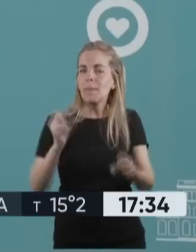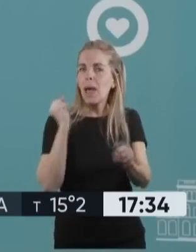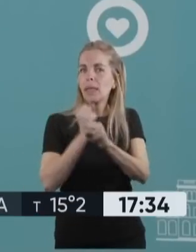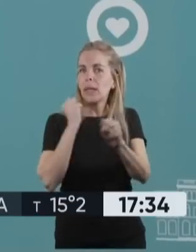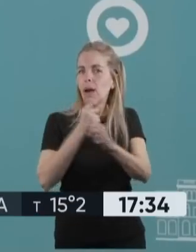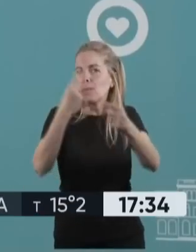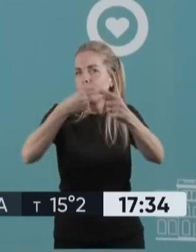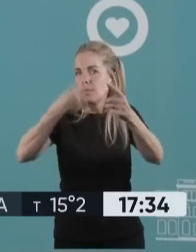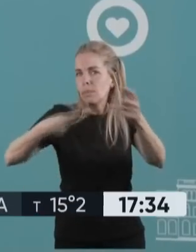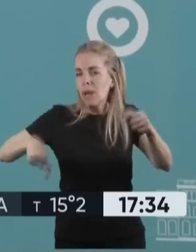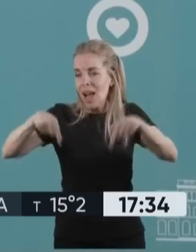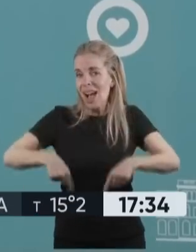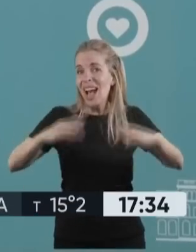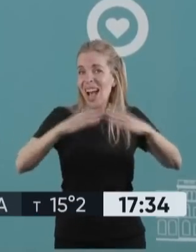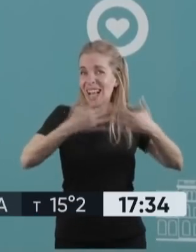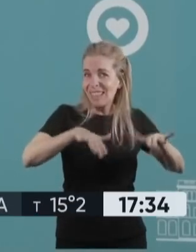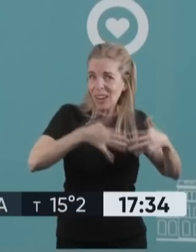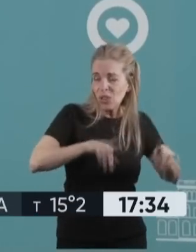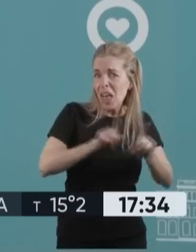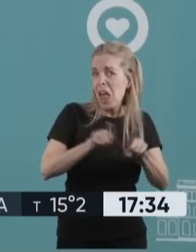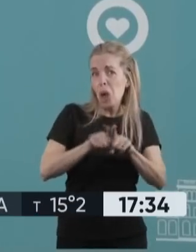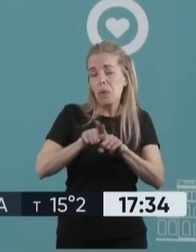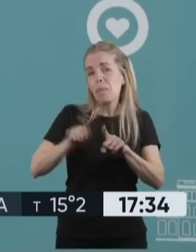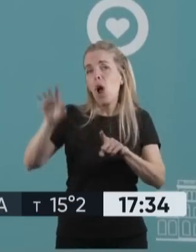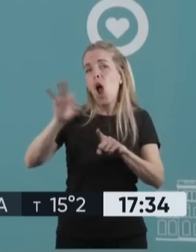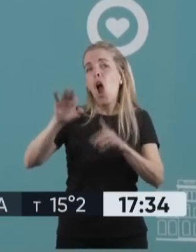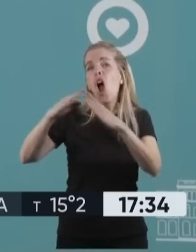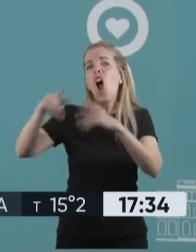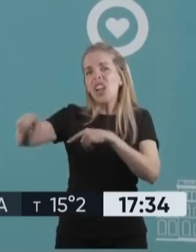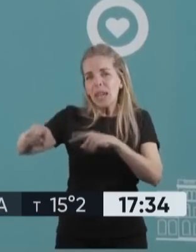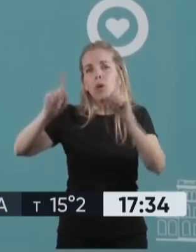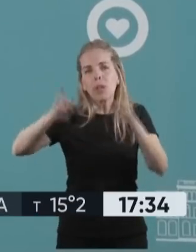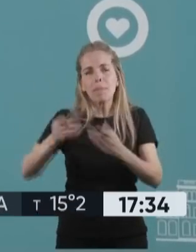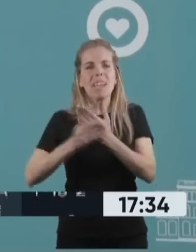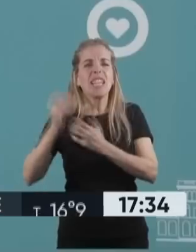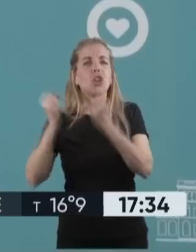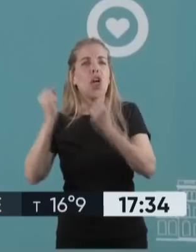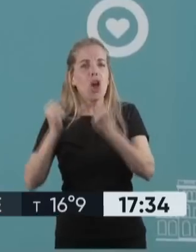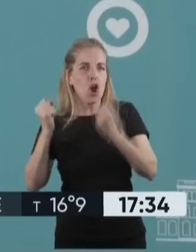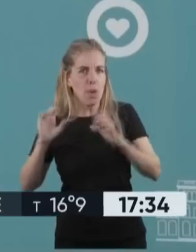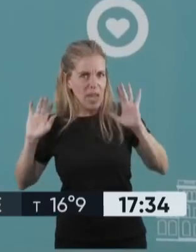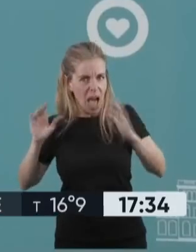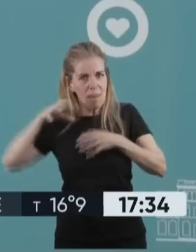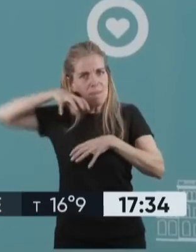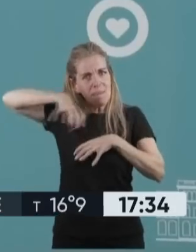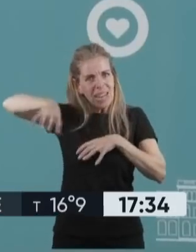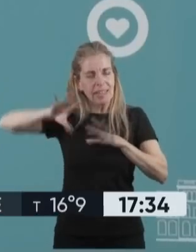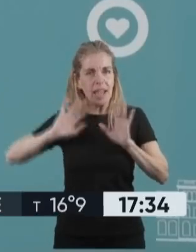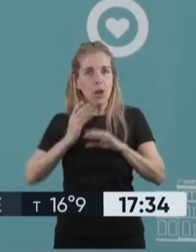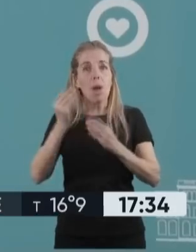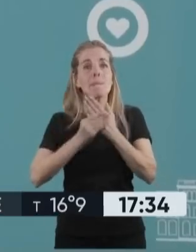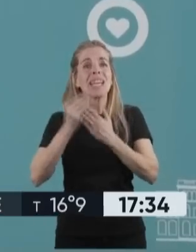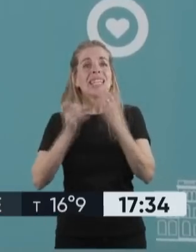intensa, tanto aquí en la Casa de Gobierno como en Olivos, como por supuesto en el Ministerio de Economía. La ministra Batakis dijo anoche y